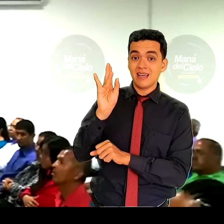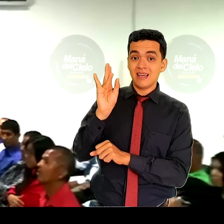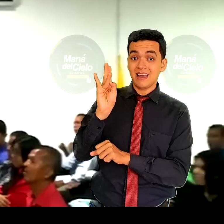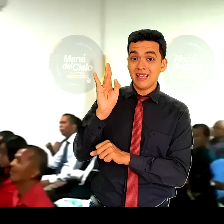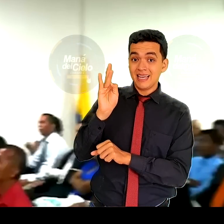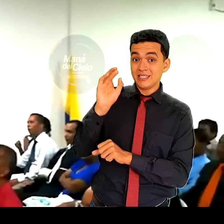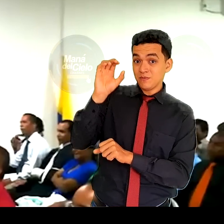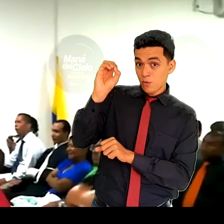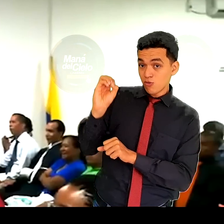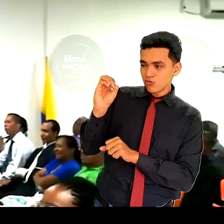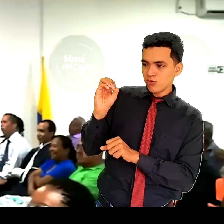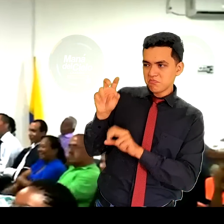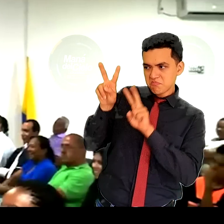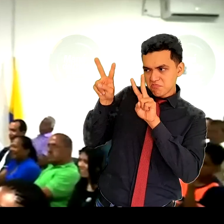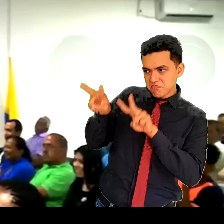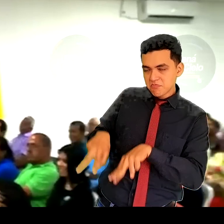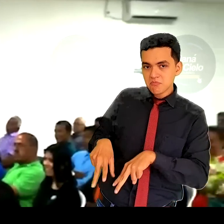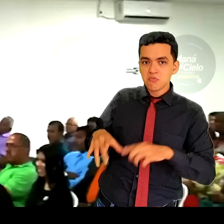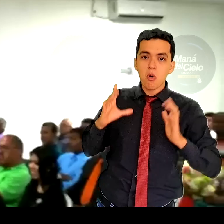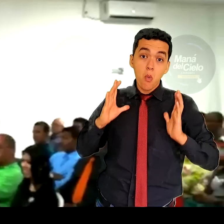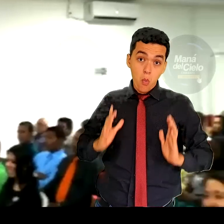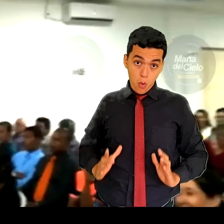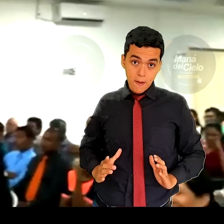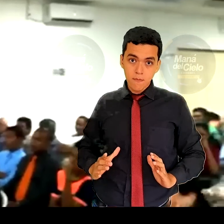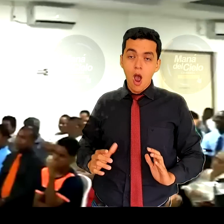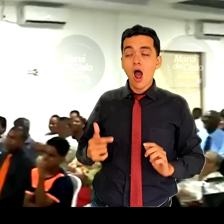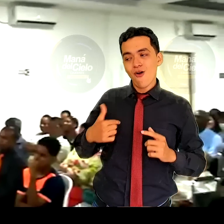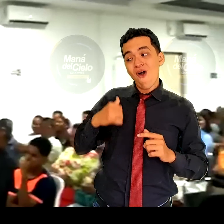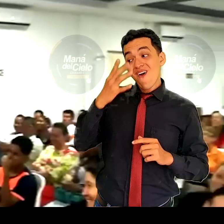lindo, viejo pero gustoso, dice.